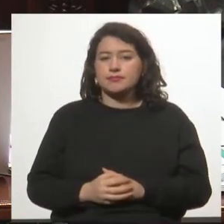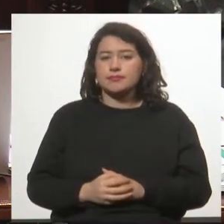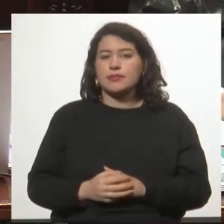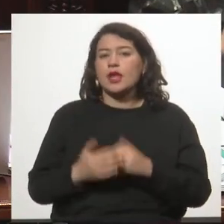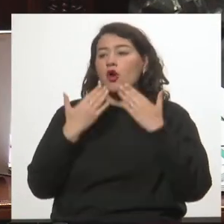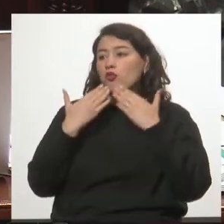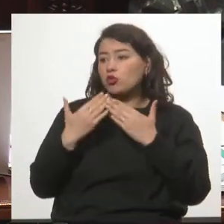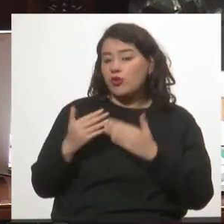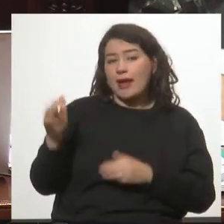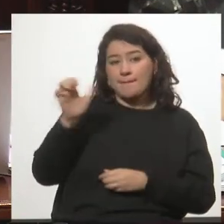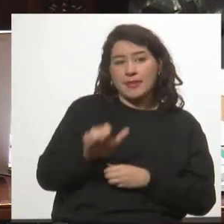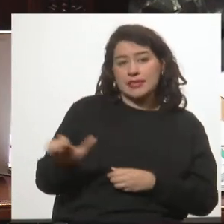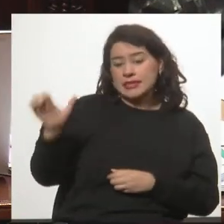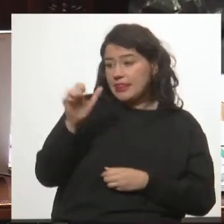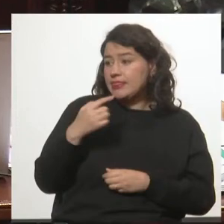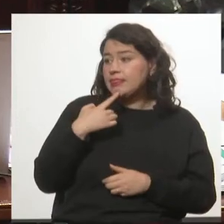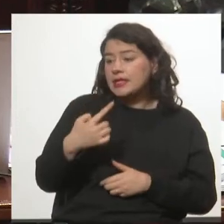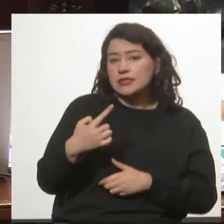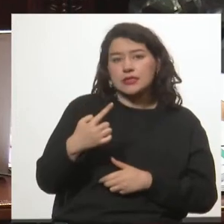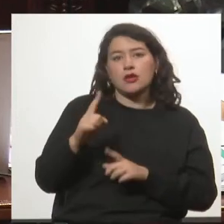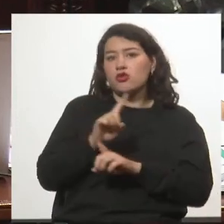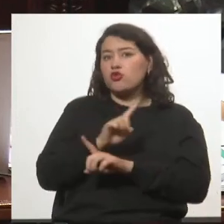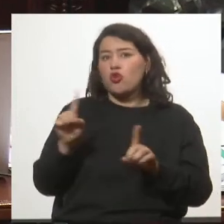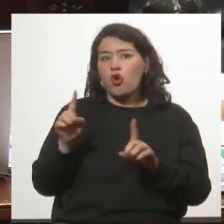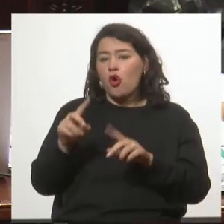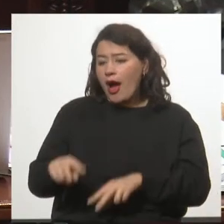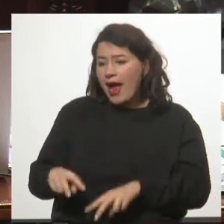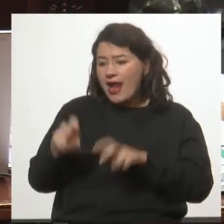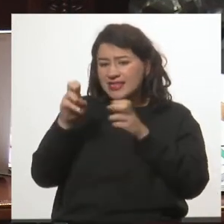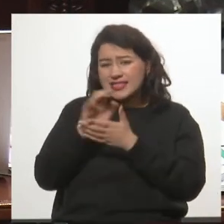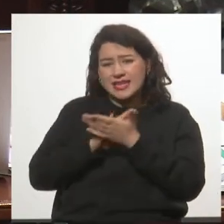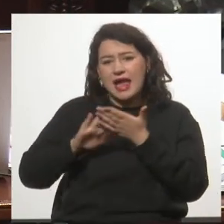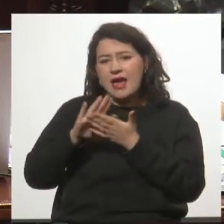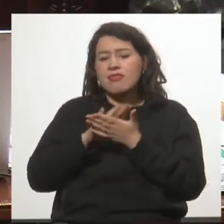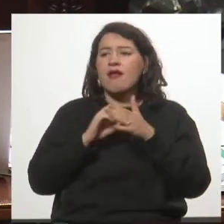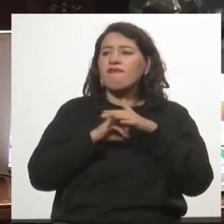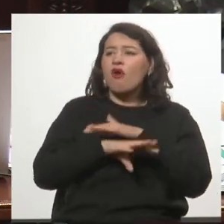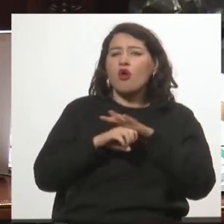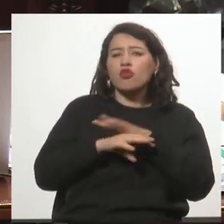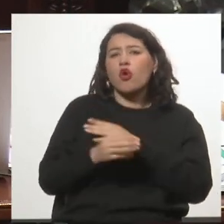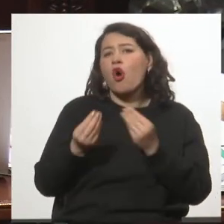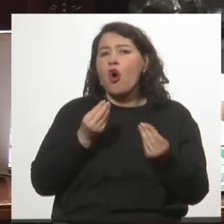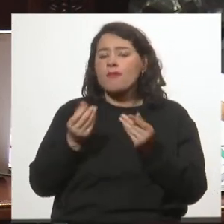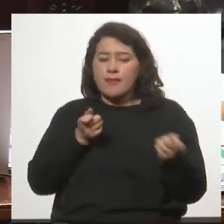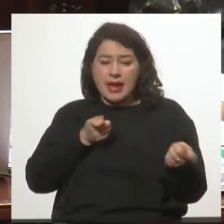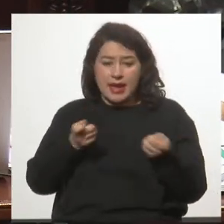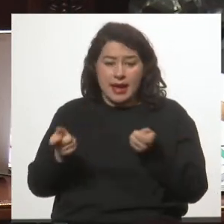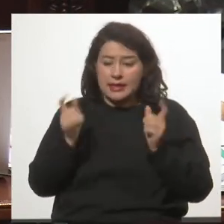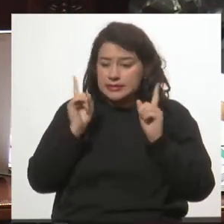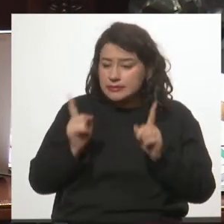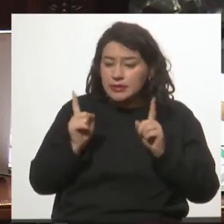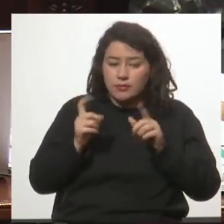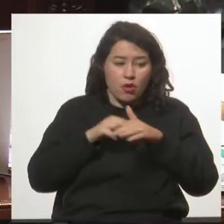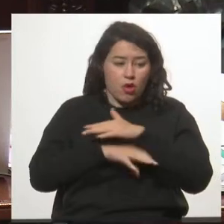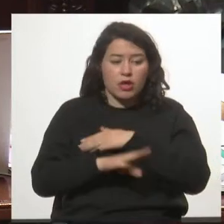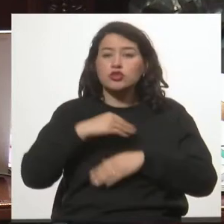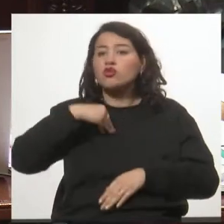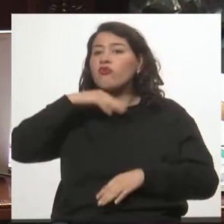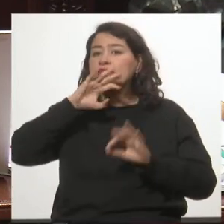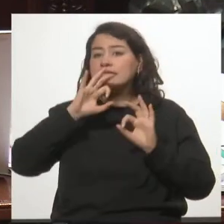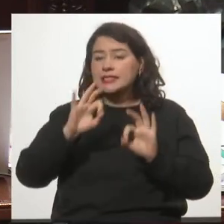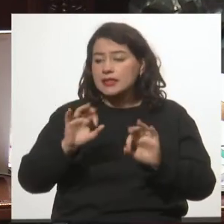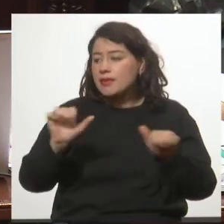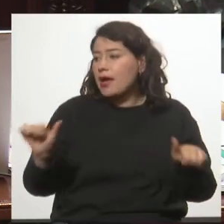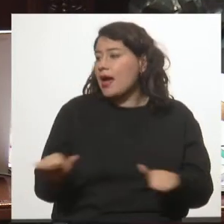consultora informa que la revisión realizada no incluyó un análisis del flujo de fondos y si los mismos fueron suficientes para la